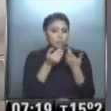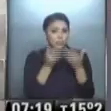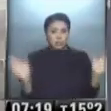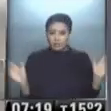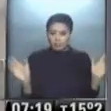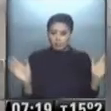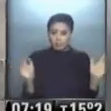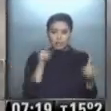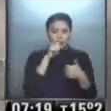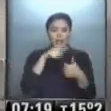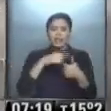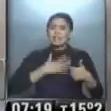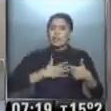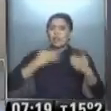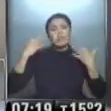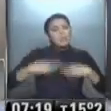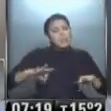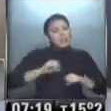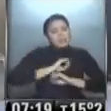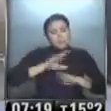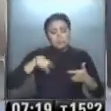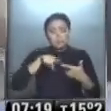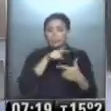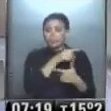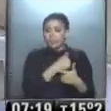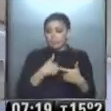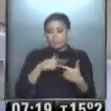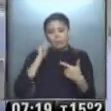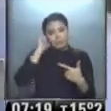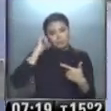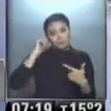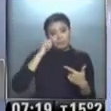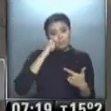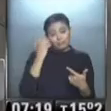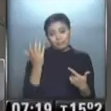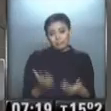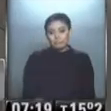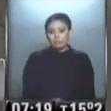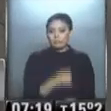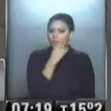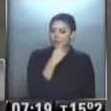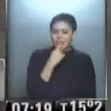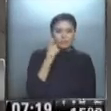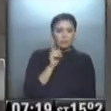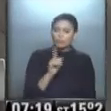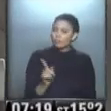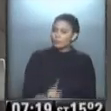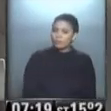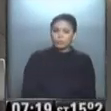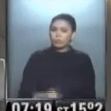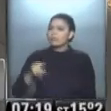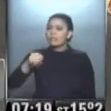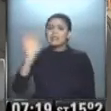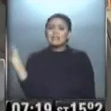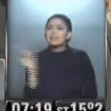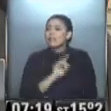el por su grave estado de salud y su madre por la avanzada edad no nos agrada como no le agrada a nadie